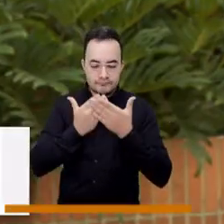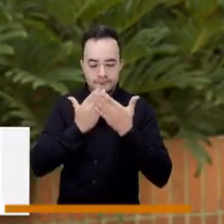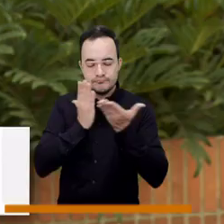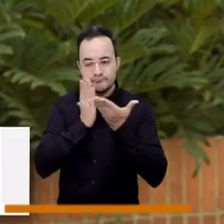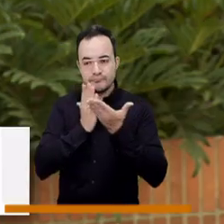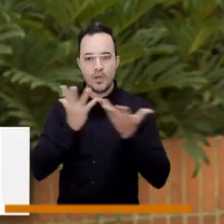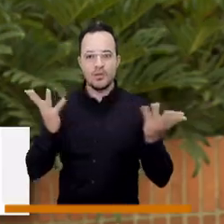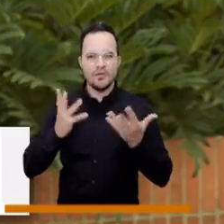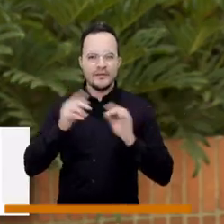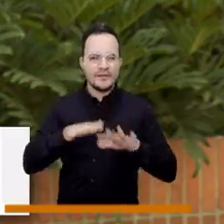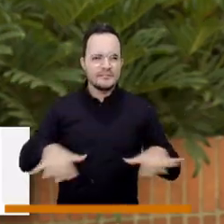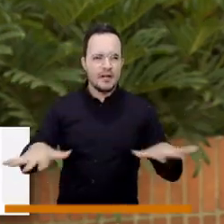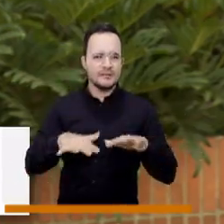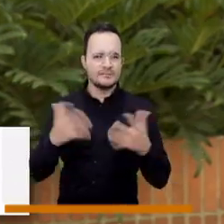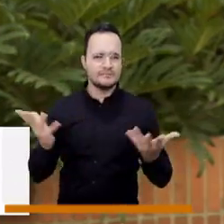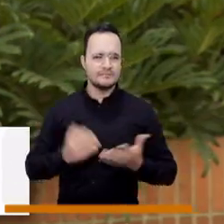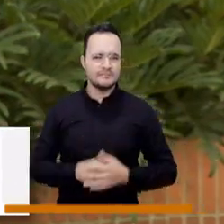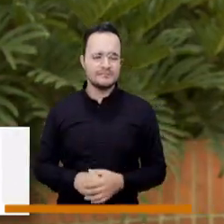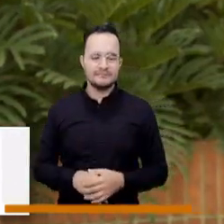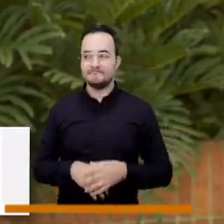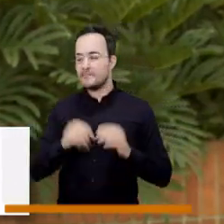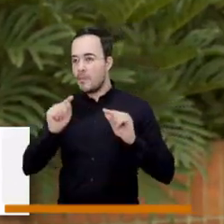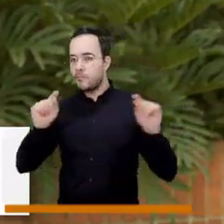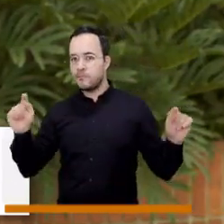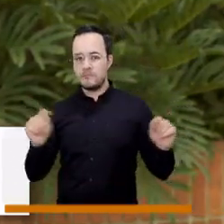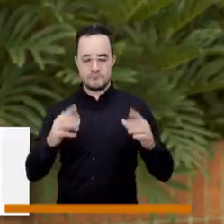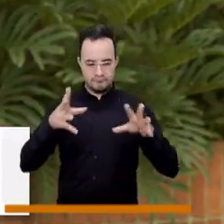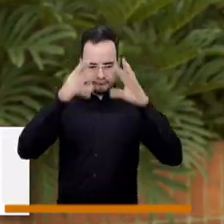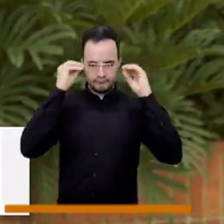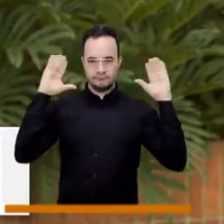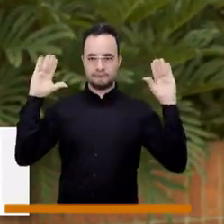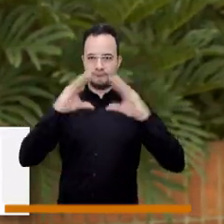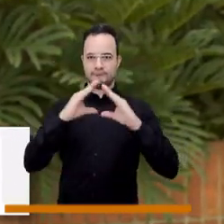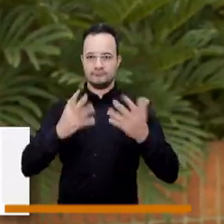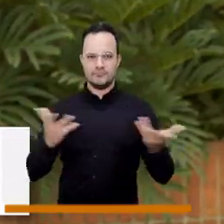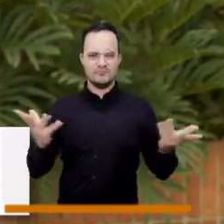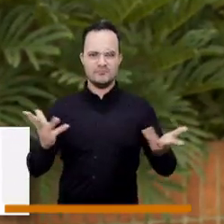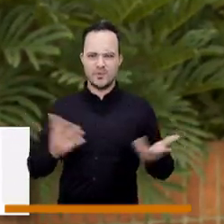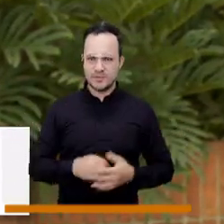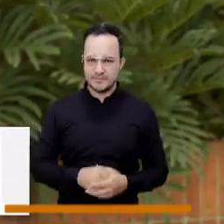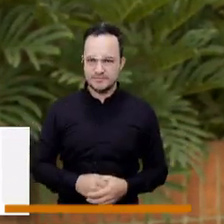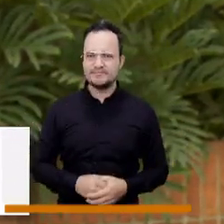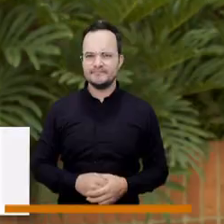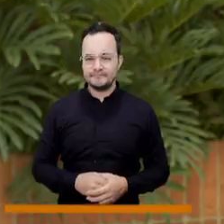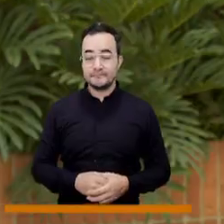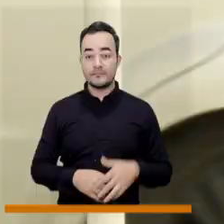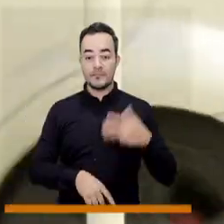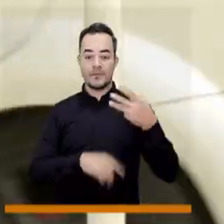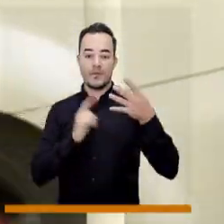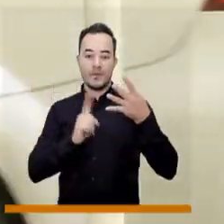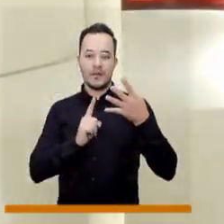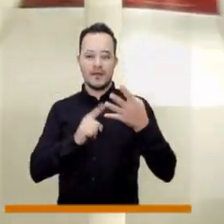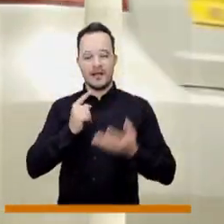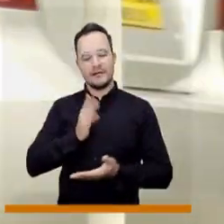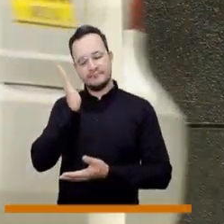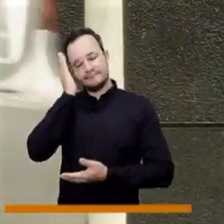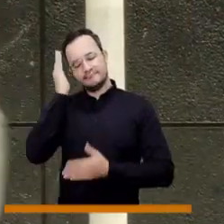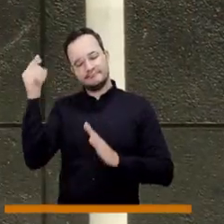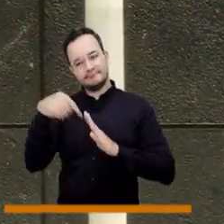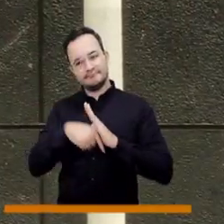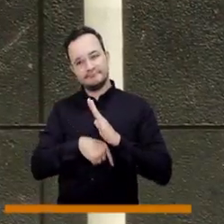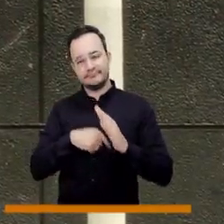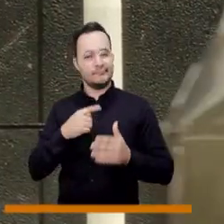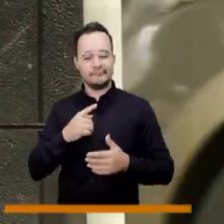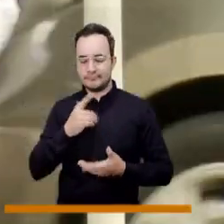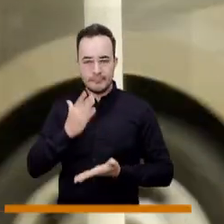colegios y universidades? ¿En qué tipo de ambientes estamos estudiando? ¿Y cómo eso nos puede estar afectando la concentración y el aprendizaje? Otro tema